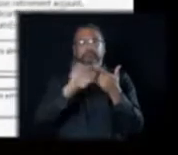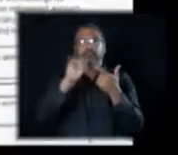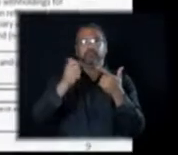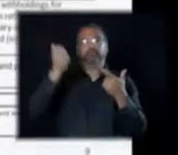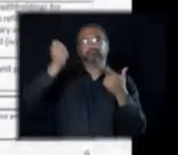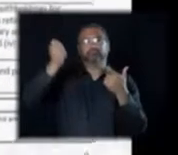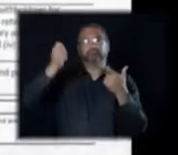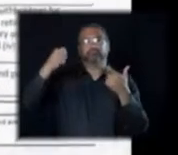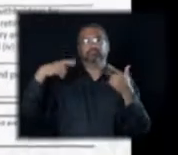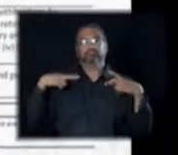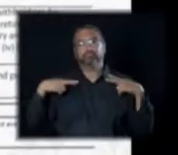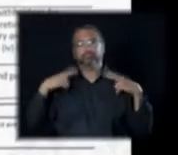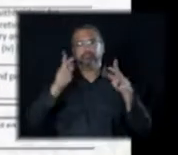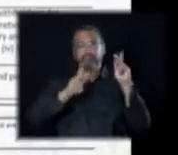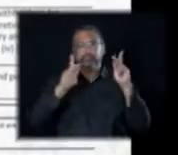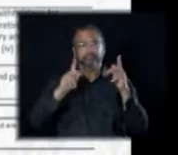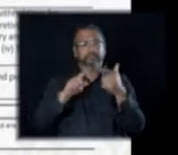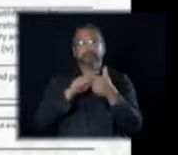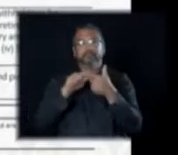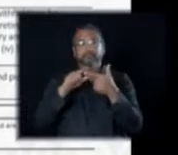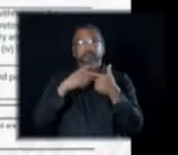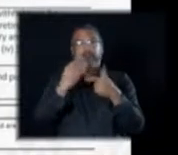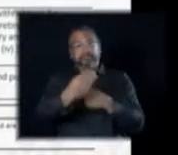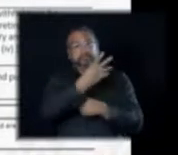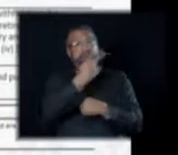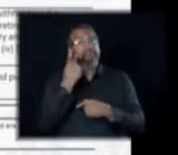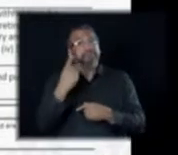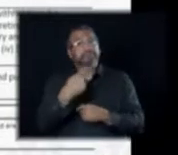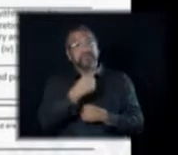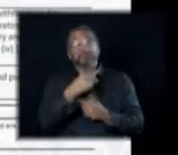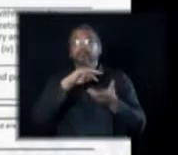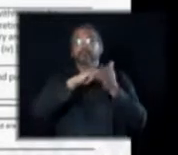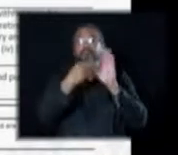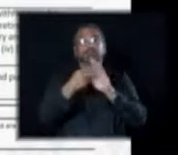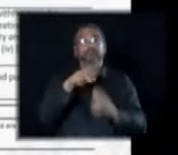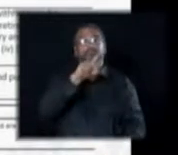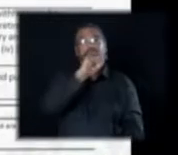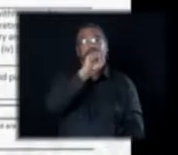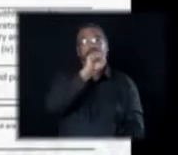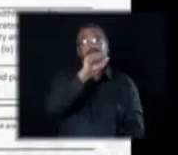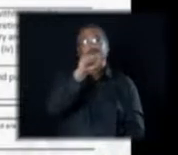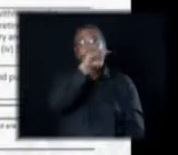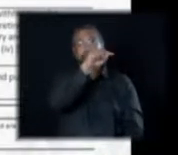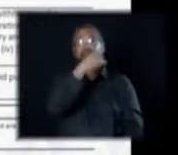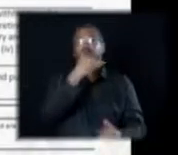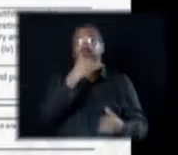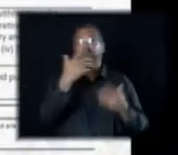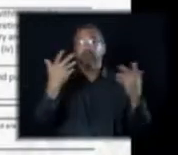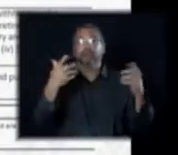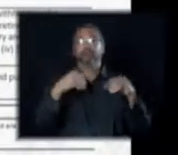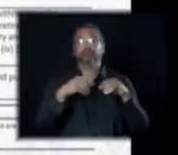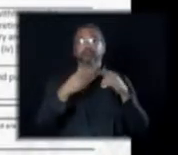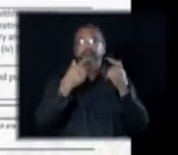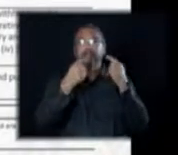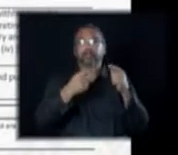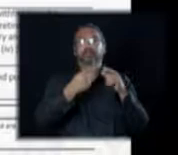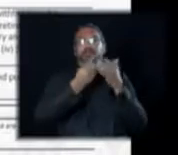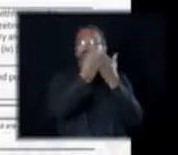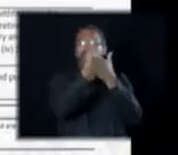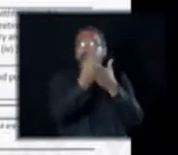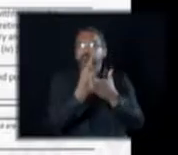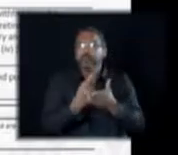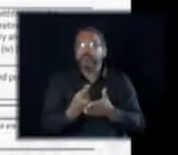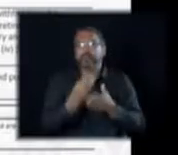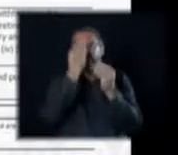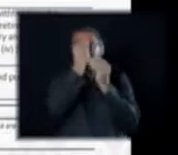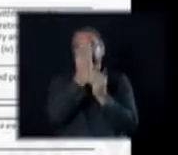detalles sobre estas cuentas de cuenta única, como esto muestra, además de la cuenta única de Hacienda, de la que estamos